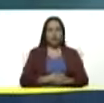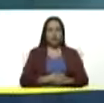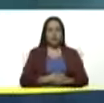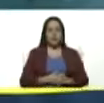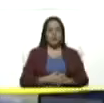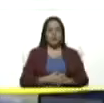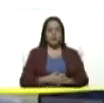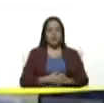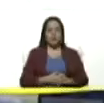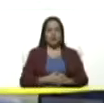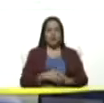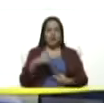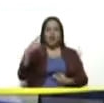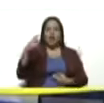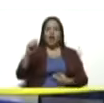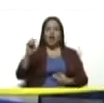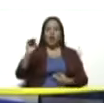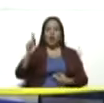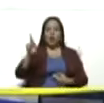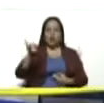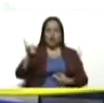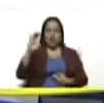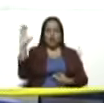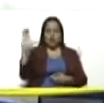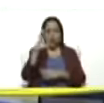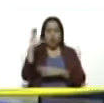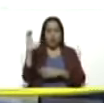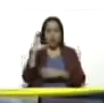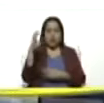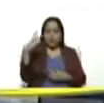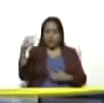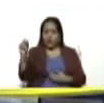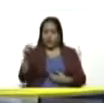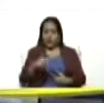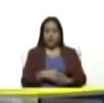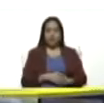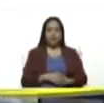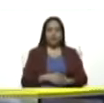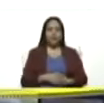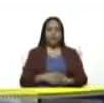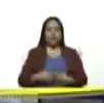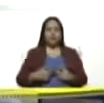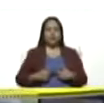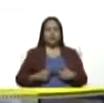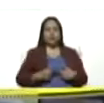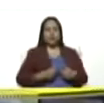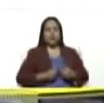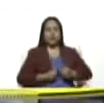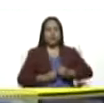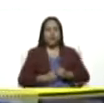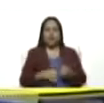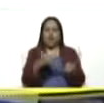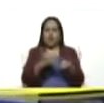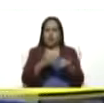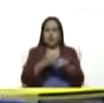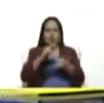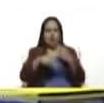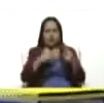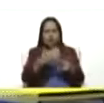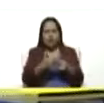Kaori Ocasiones, Colombia. Se fue. Ese apellido nunca lo había escuchado.